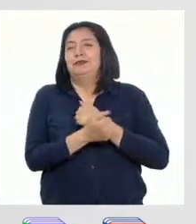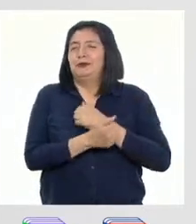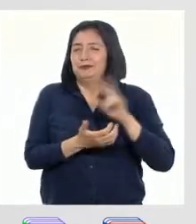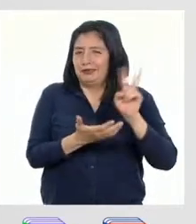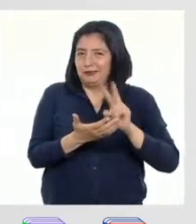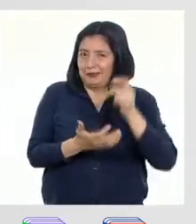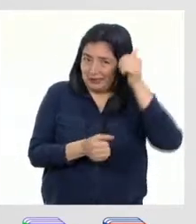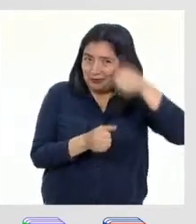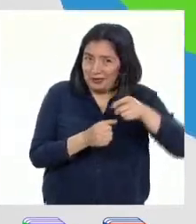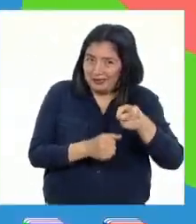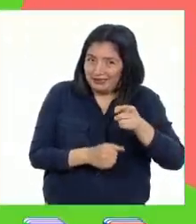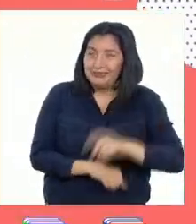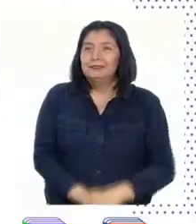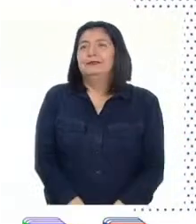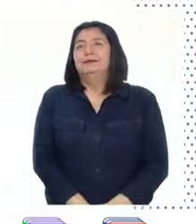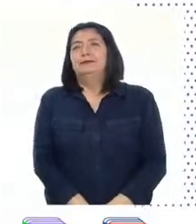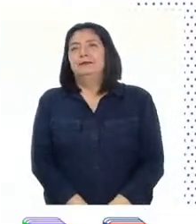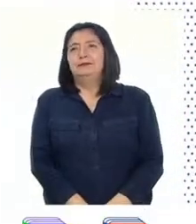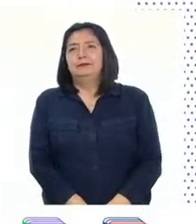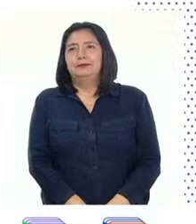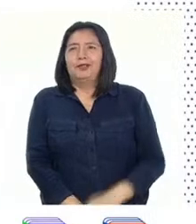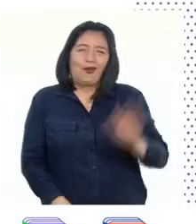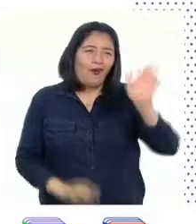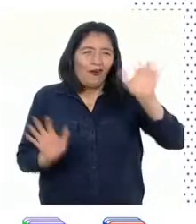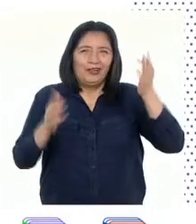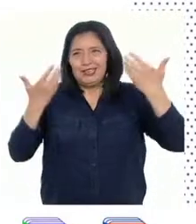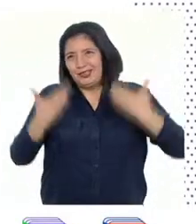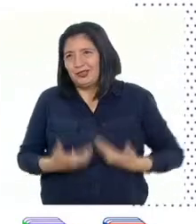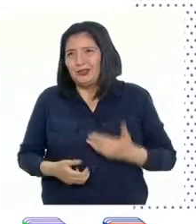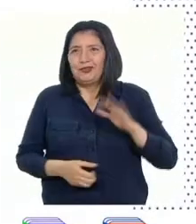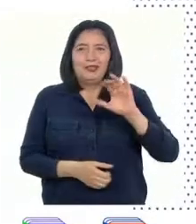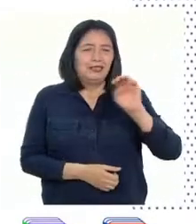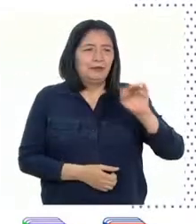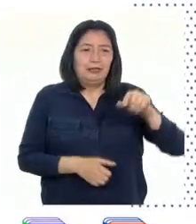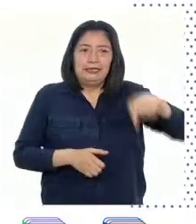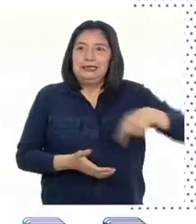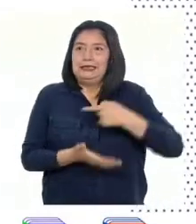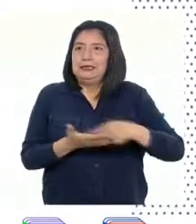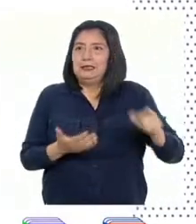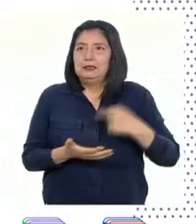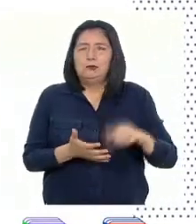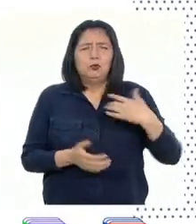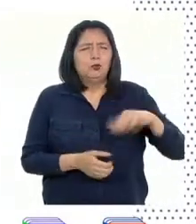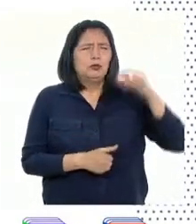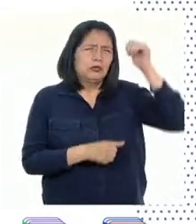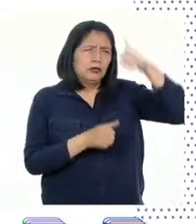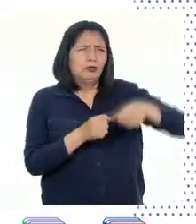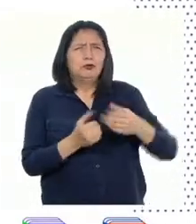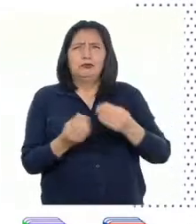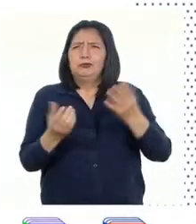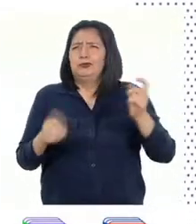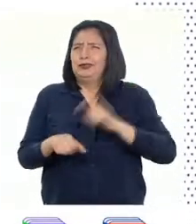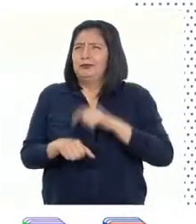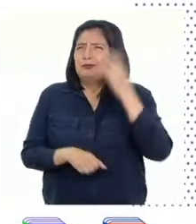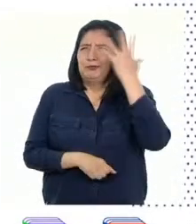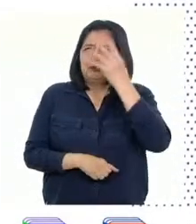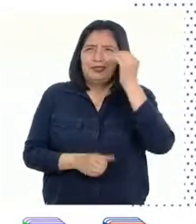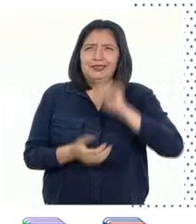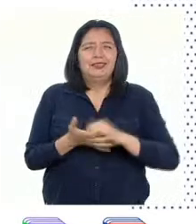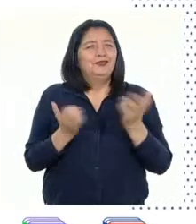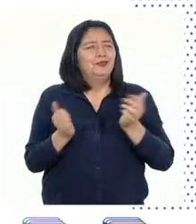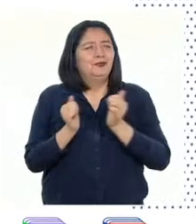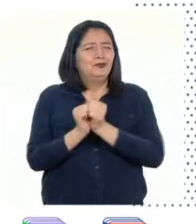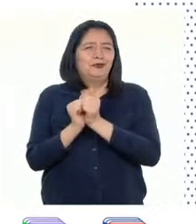lectura. ¿Se acuerdan? Hola, soy Camila. En esta semana fui recordando varios momentos lindos que viví